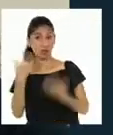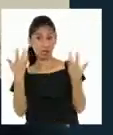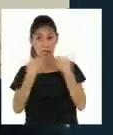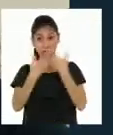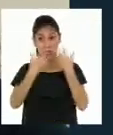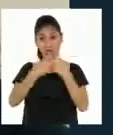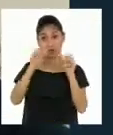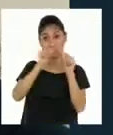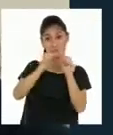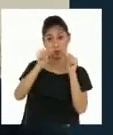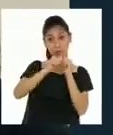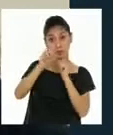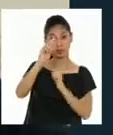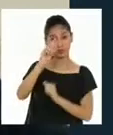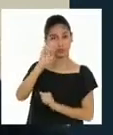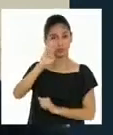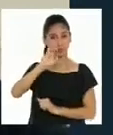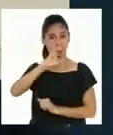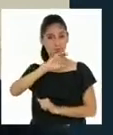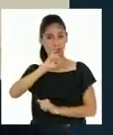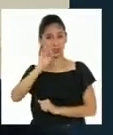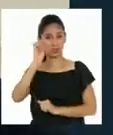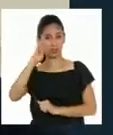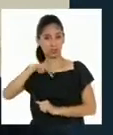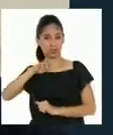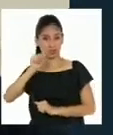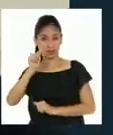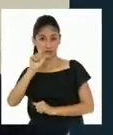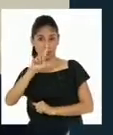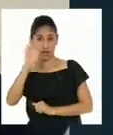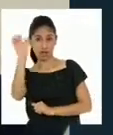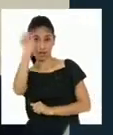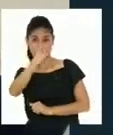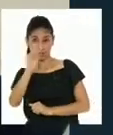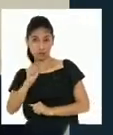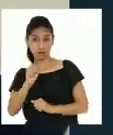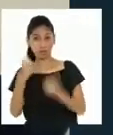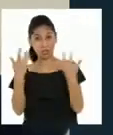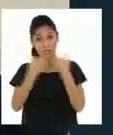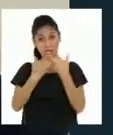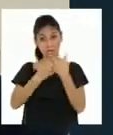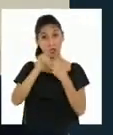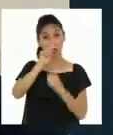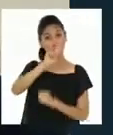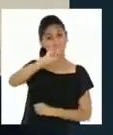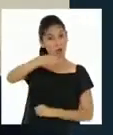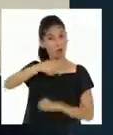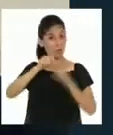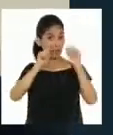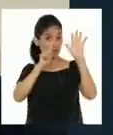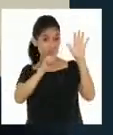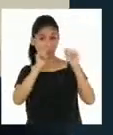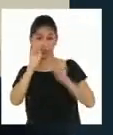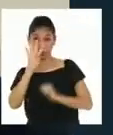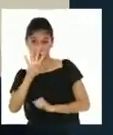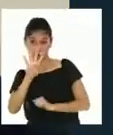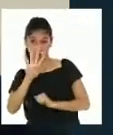talla de una persona, que puede ser 1,65 metros y un peso de